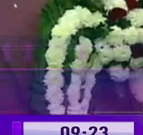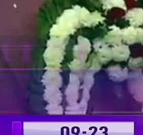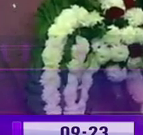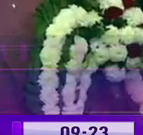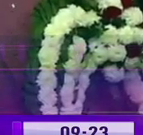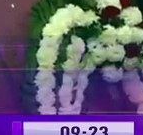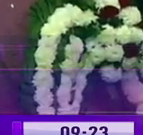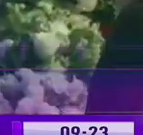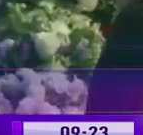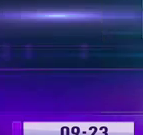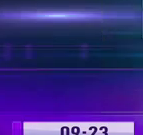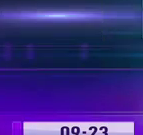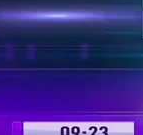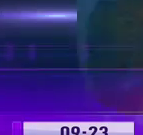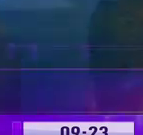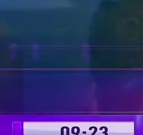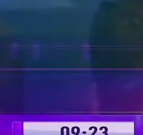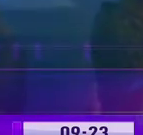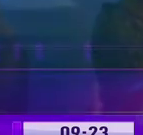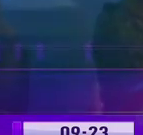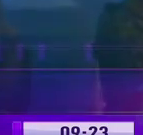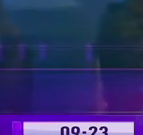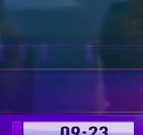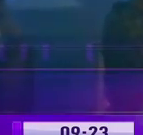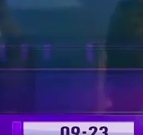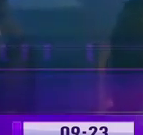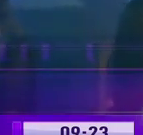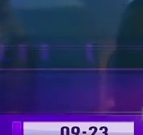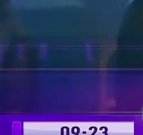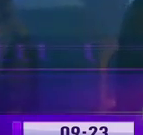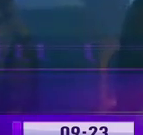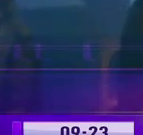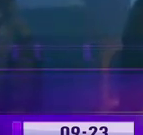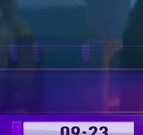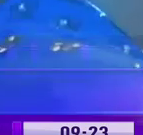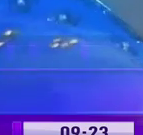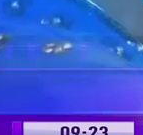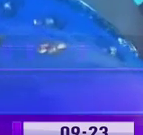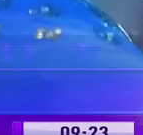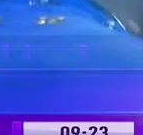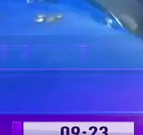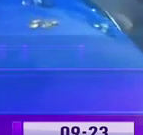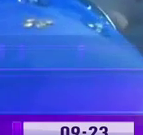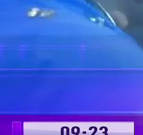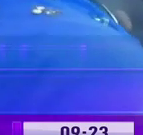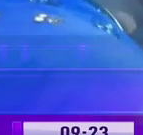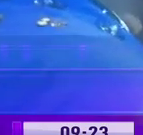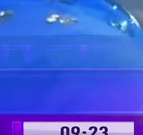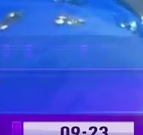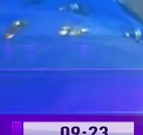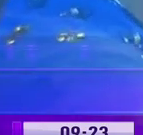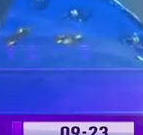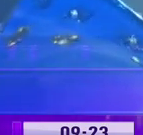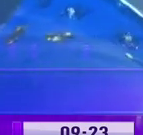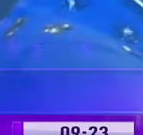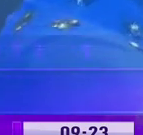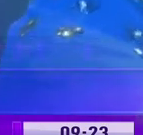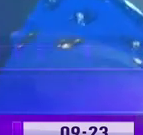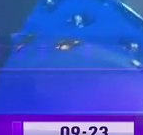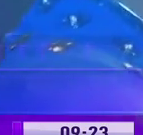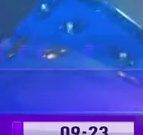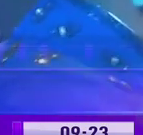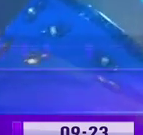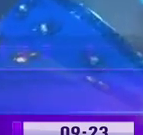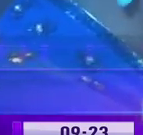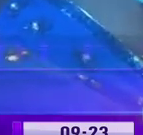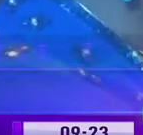contar. Además, también les contamos que la conocida Paquita, la del barrio, está internada por condiciones